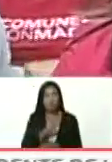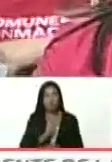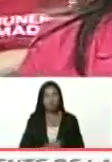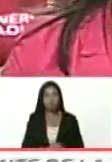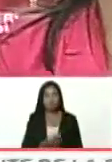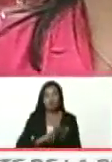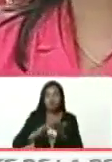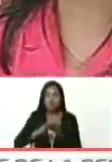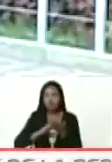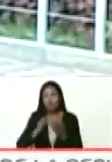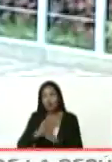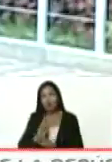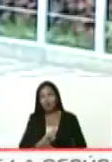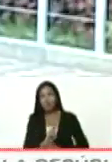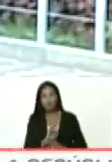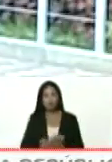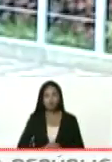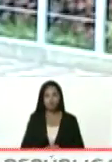recuperada